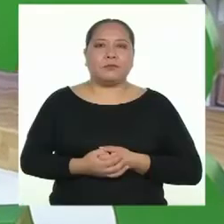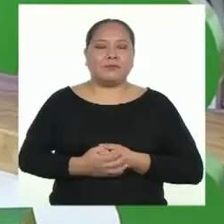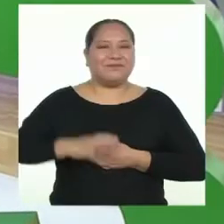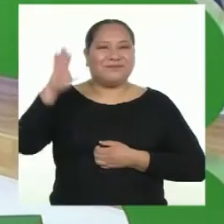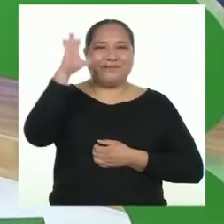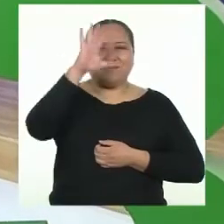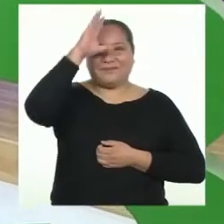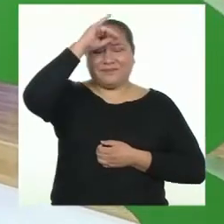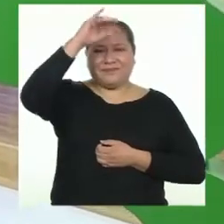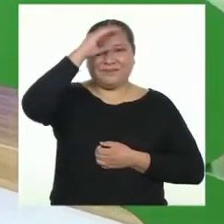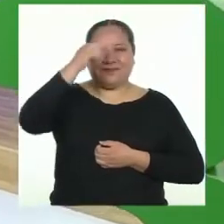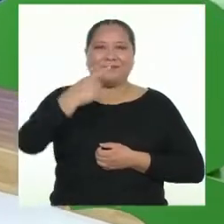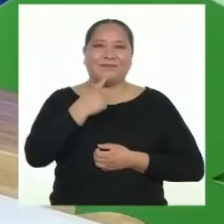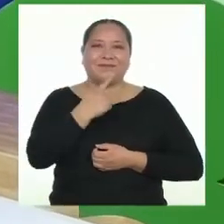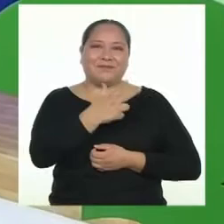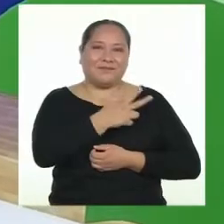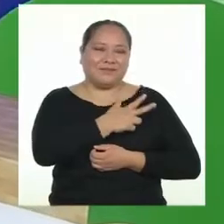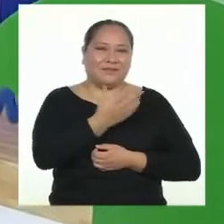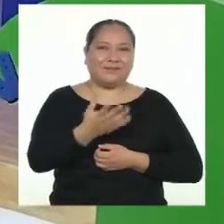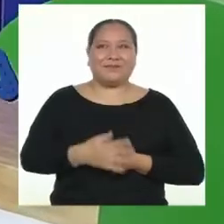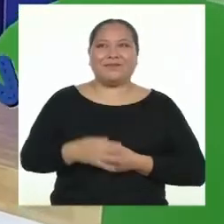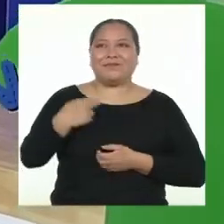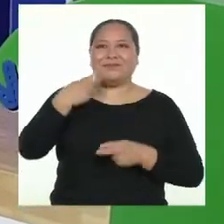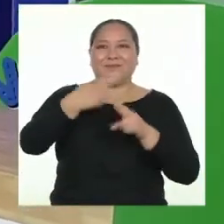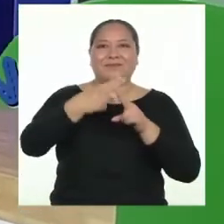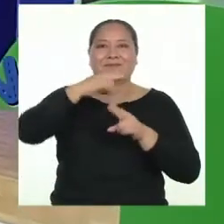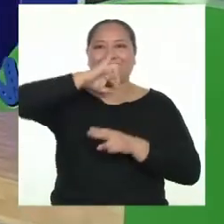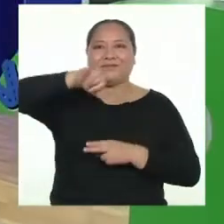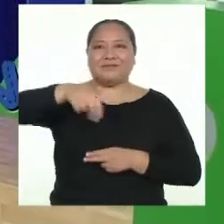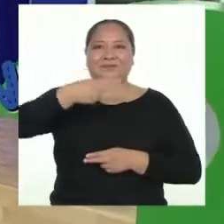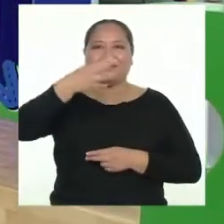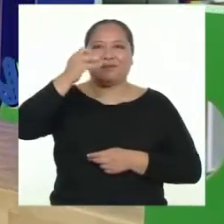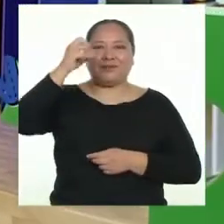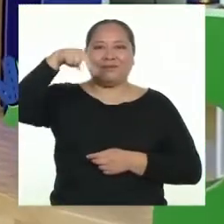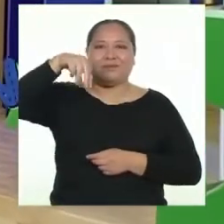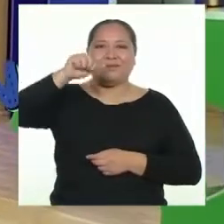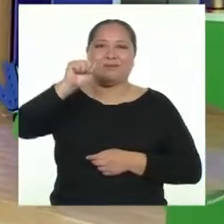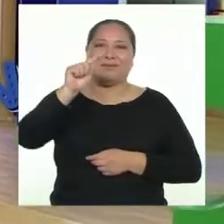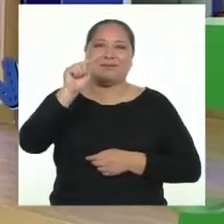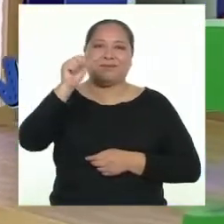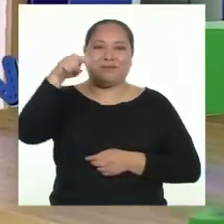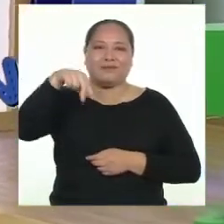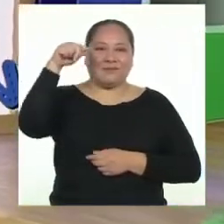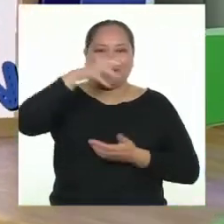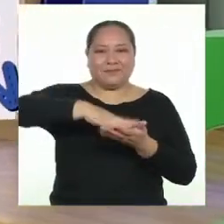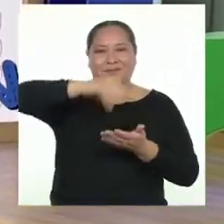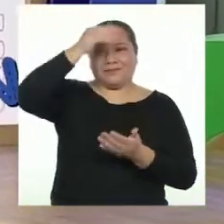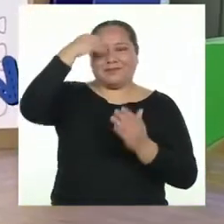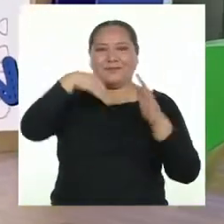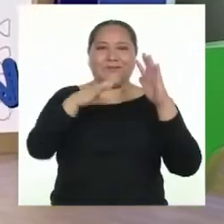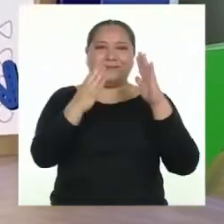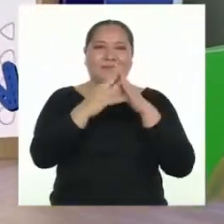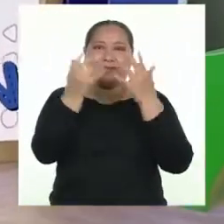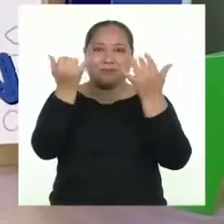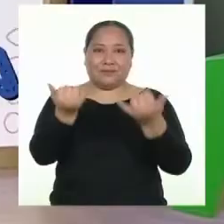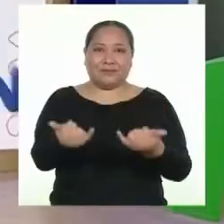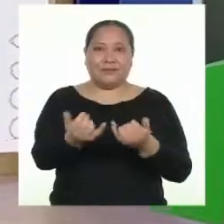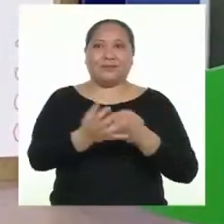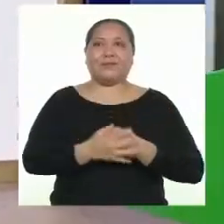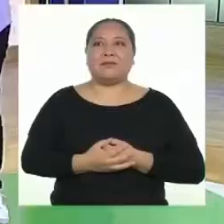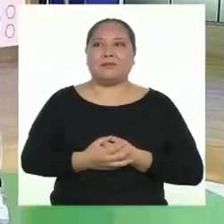Hola chicas y chicos de tercero de secundaria. Yo soy Jonathan Hernández y esto es Aprendo en Casa. El día de hoy...